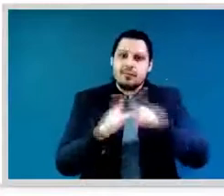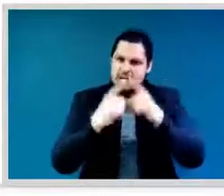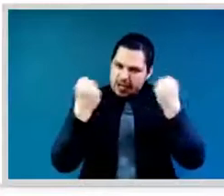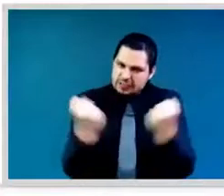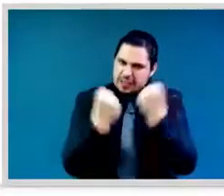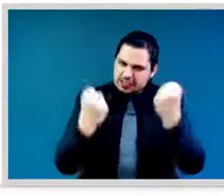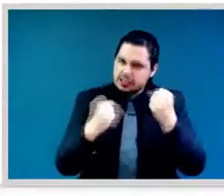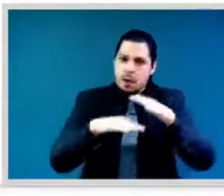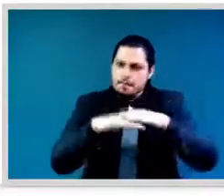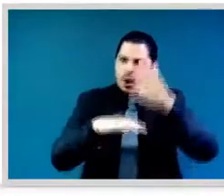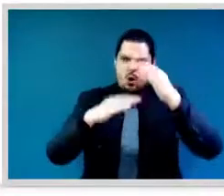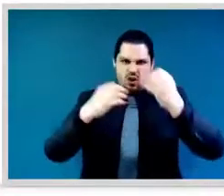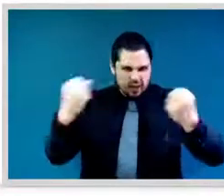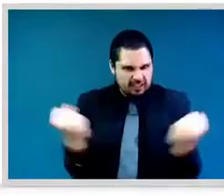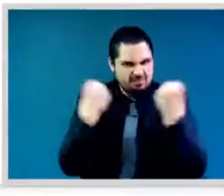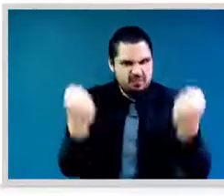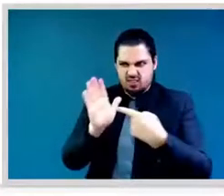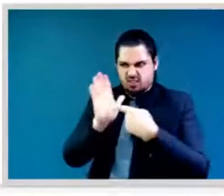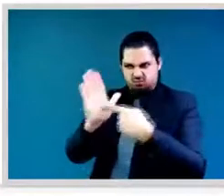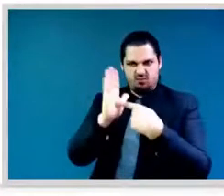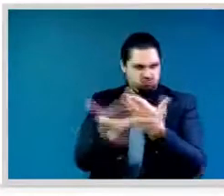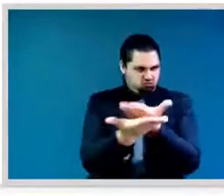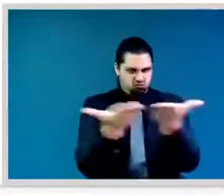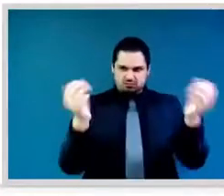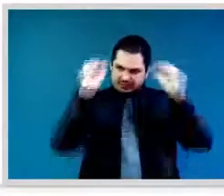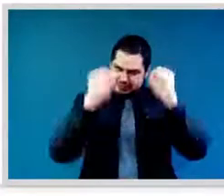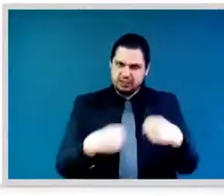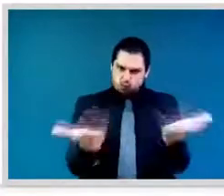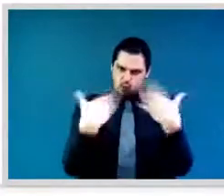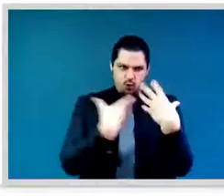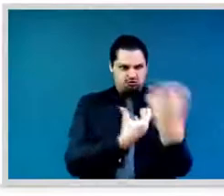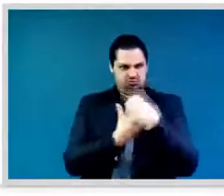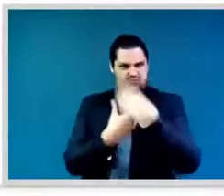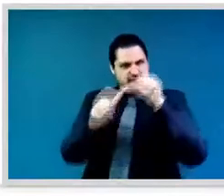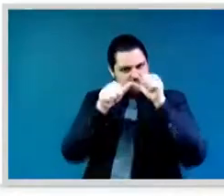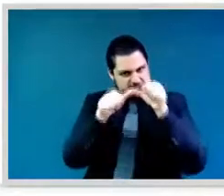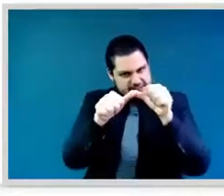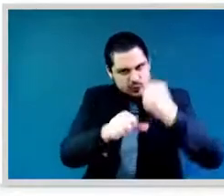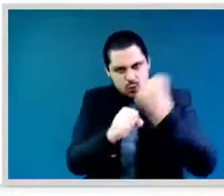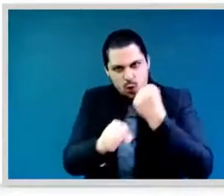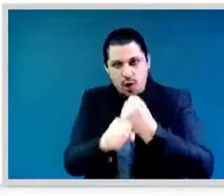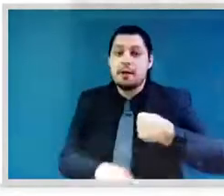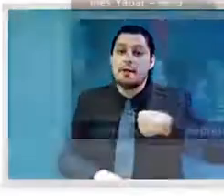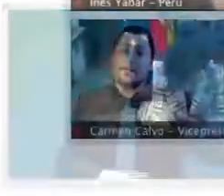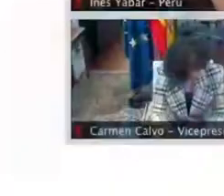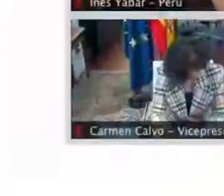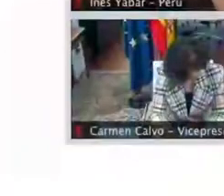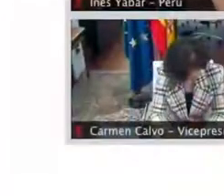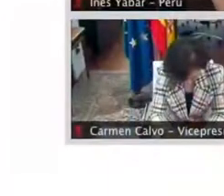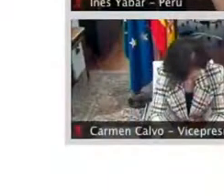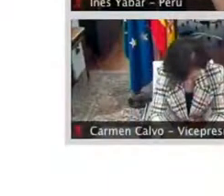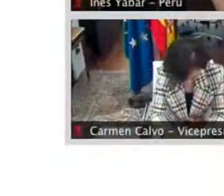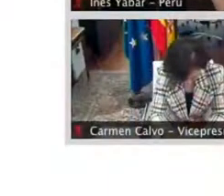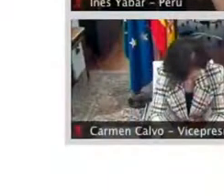estoy de acuerdo que nosotros veremos el final de esta lucha, porque el final de esta lucha